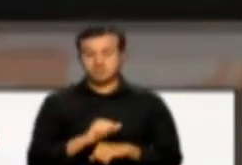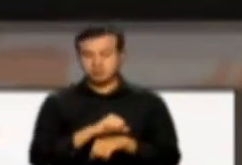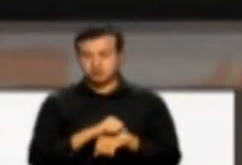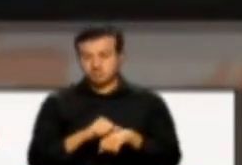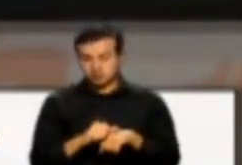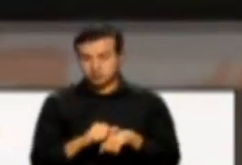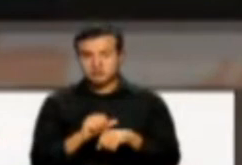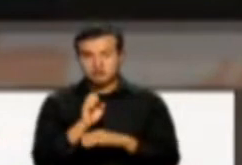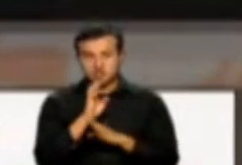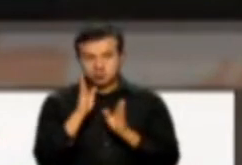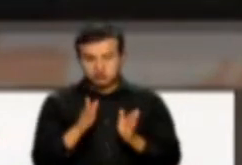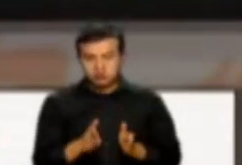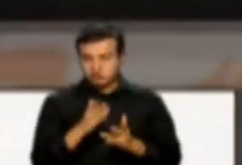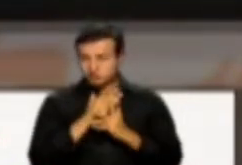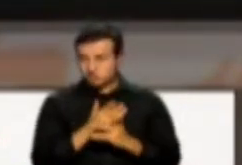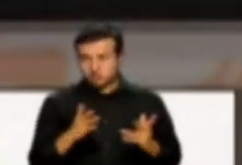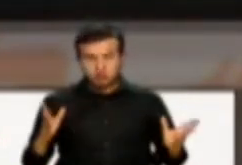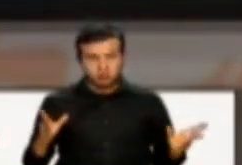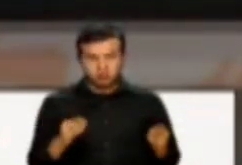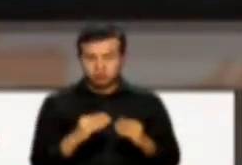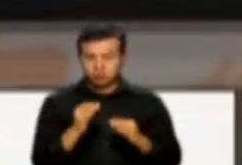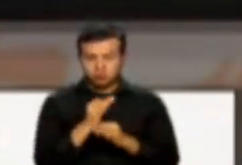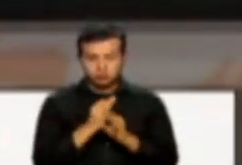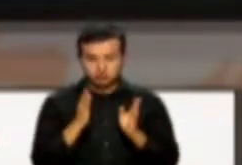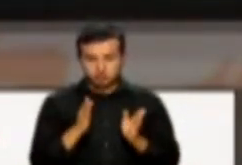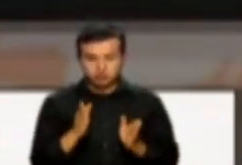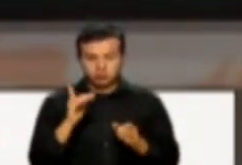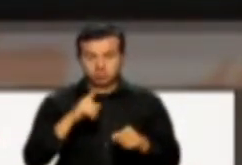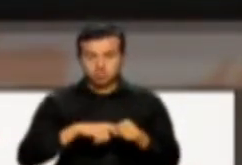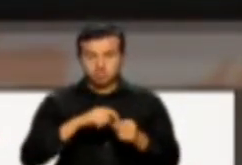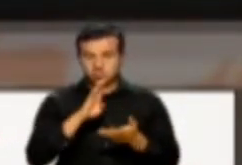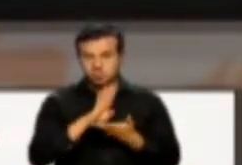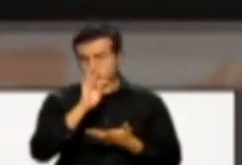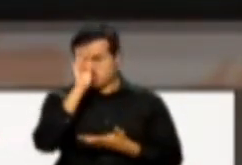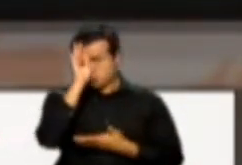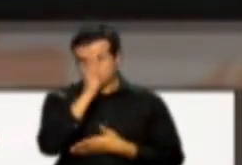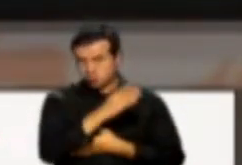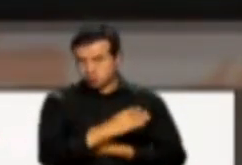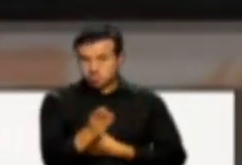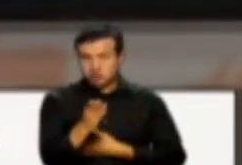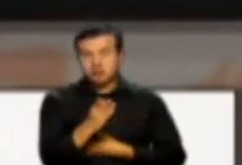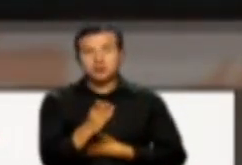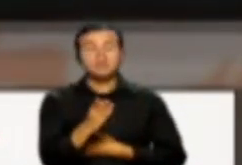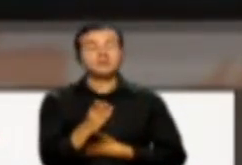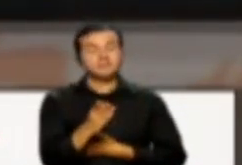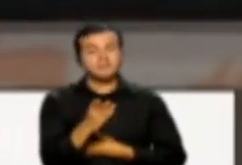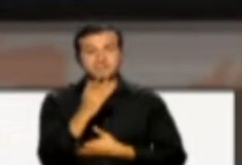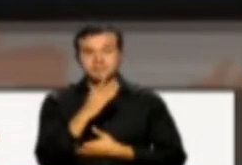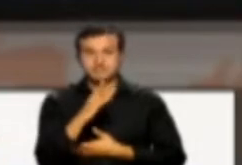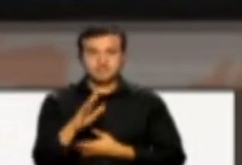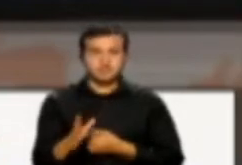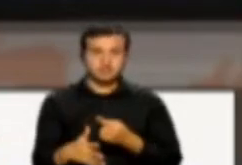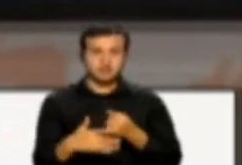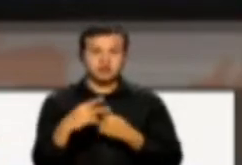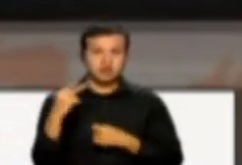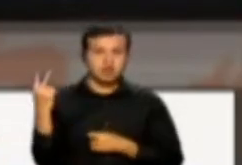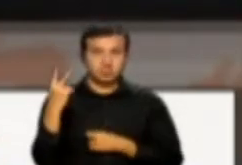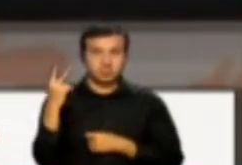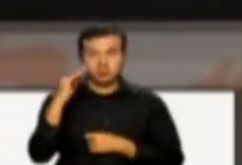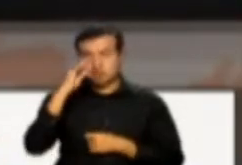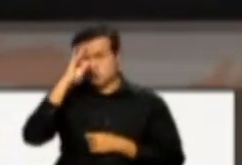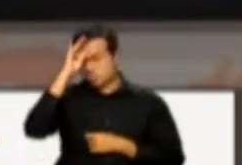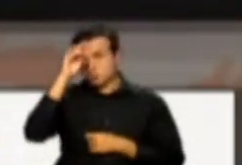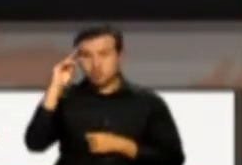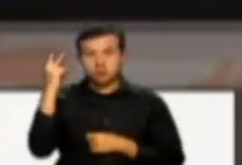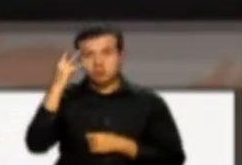hecho por ecuatorianos todos funcionarios del hospital carlos andrade marín nos convertimos en el segundo hospital